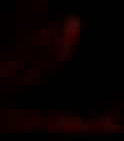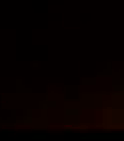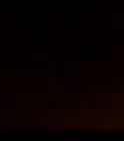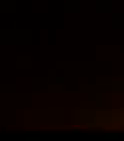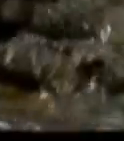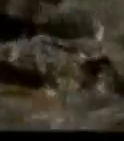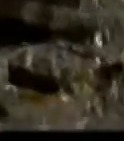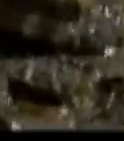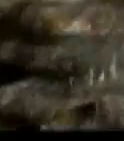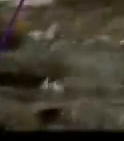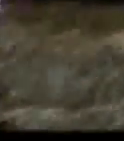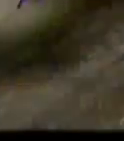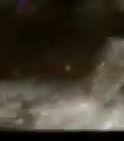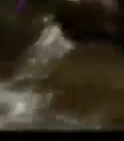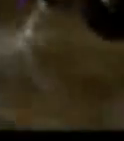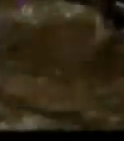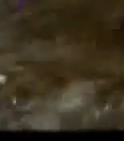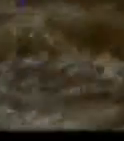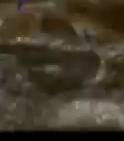impresionantes grutas.